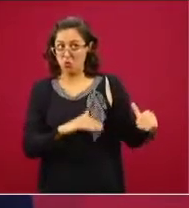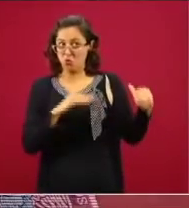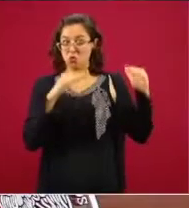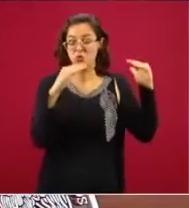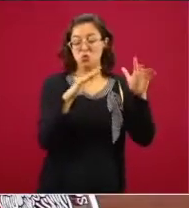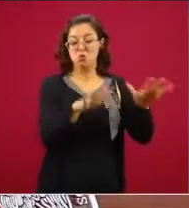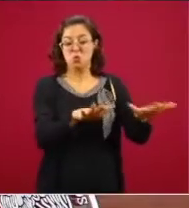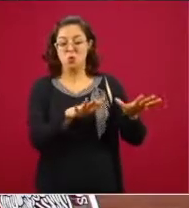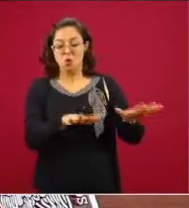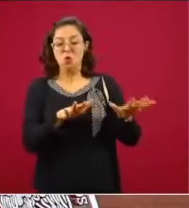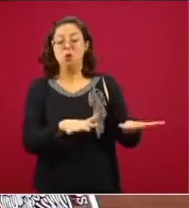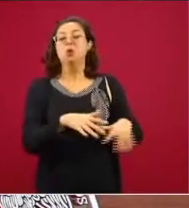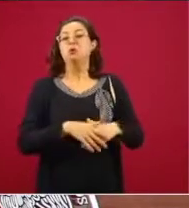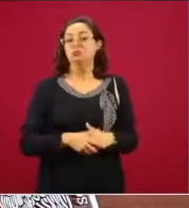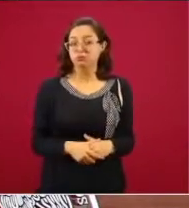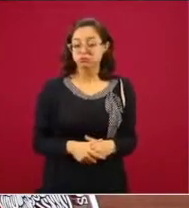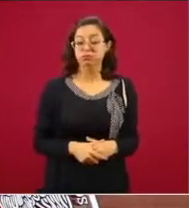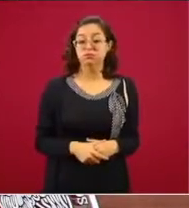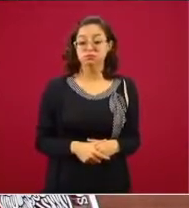Y ahí sí,